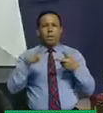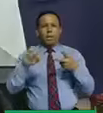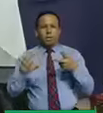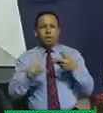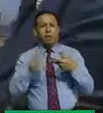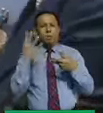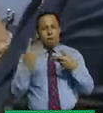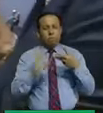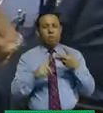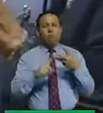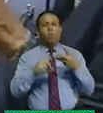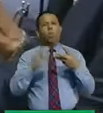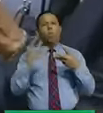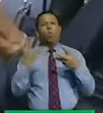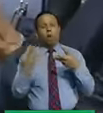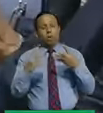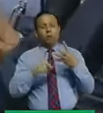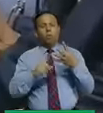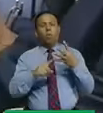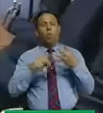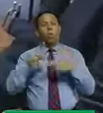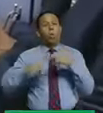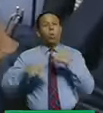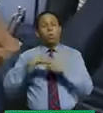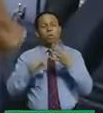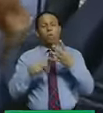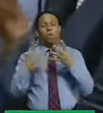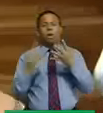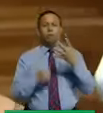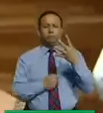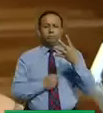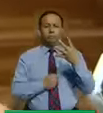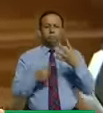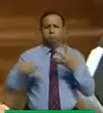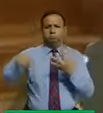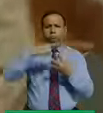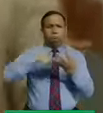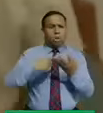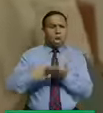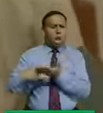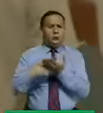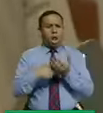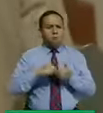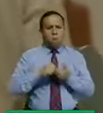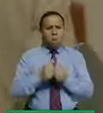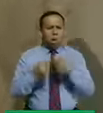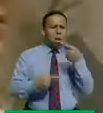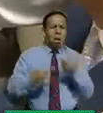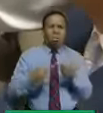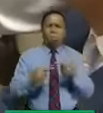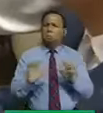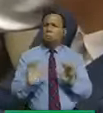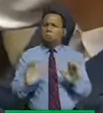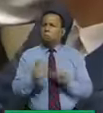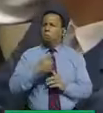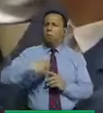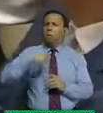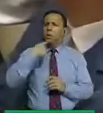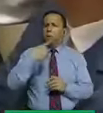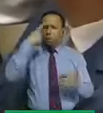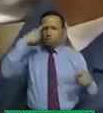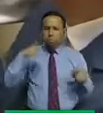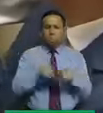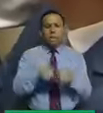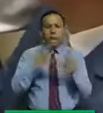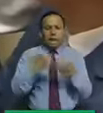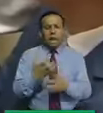de Construye. Acá casi nadie habla de broncas ni del pasado. Solo cabe la concertación por la seguridad